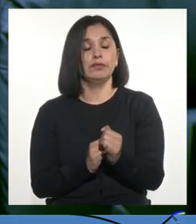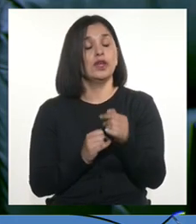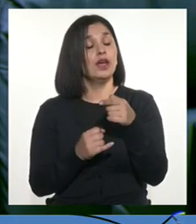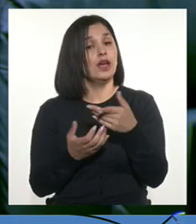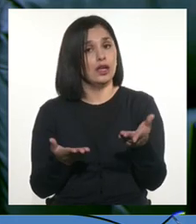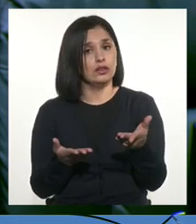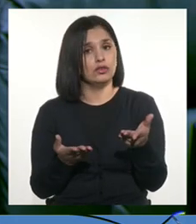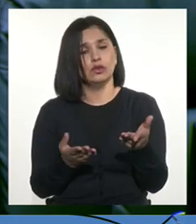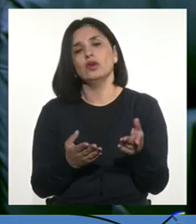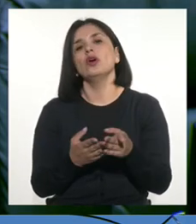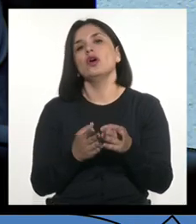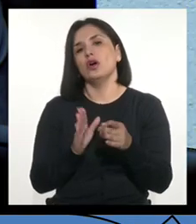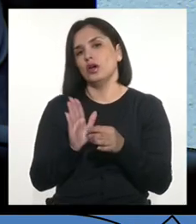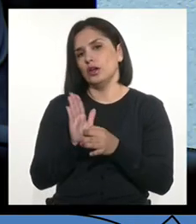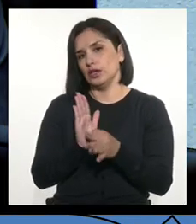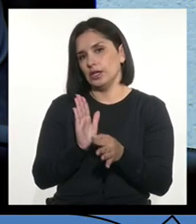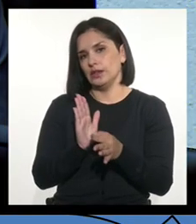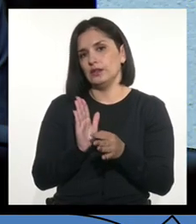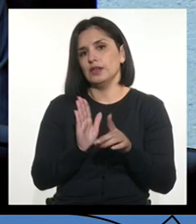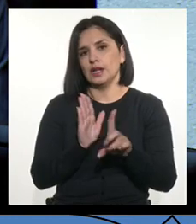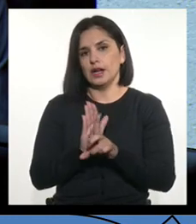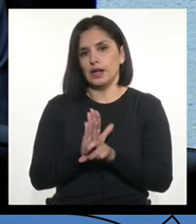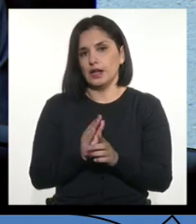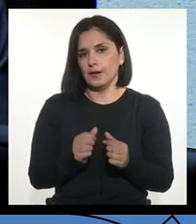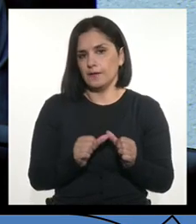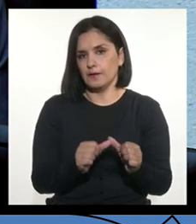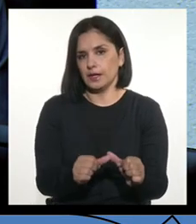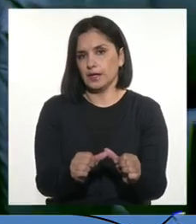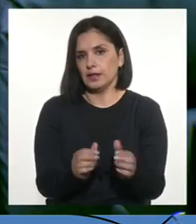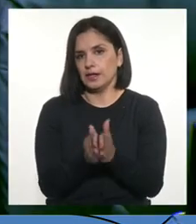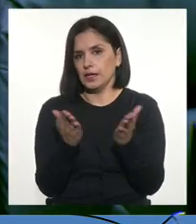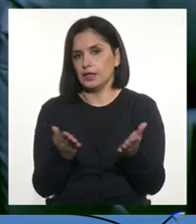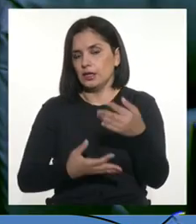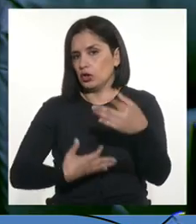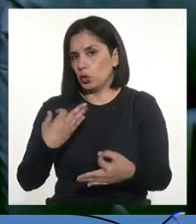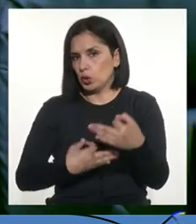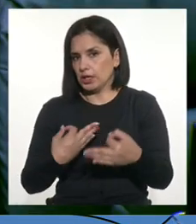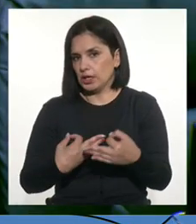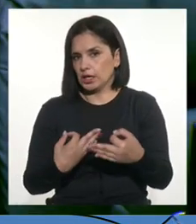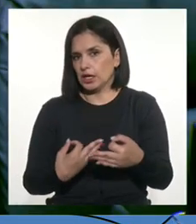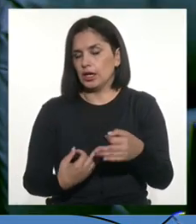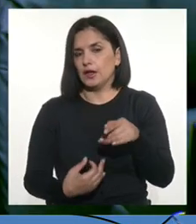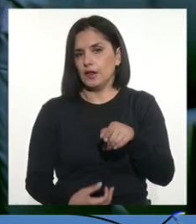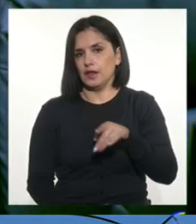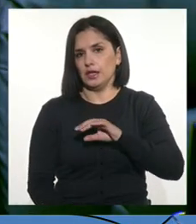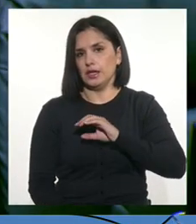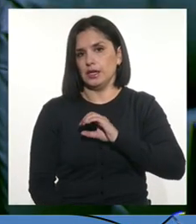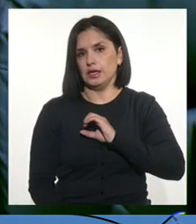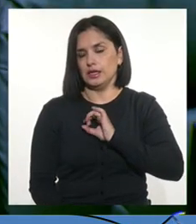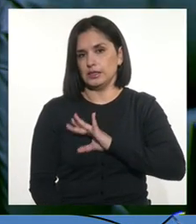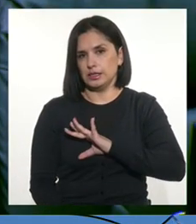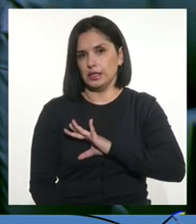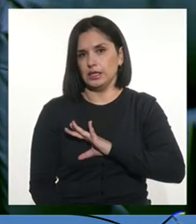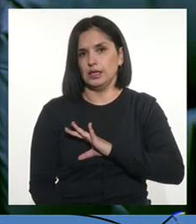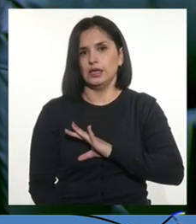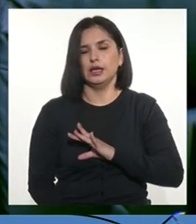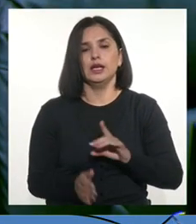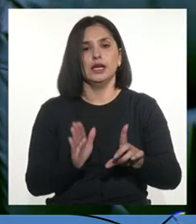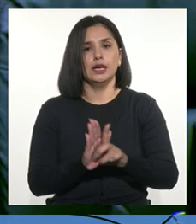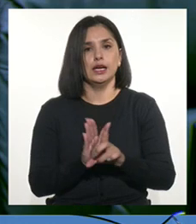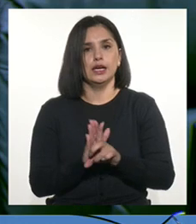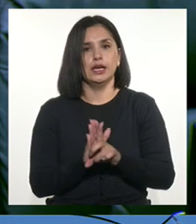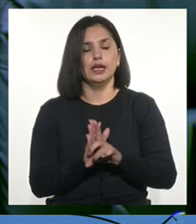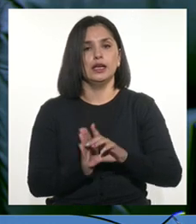sin perjuicio lo que establece la legislación vigente respecto a la editorial jurídica y chile- lo preceptuado por la ley de organización y atribución en la